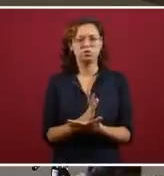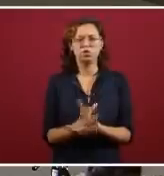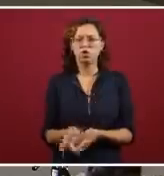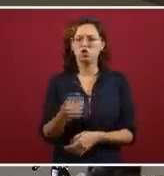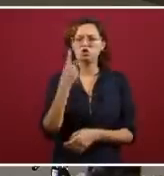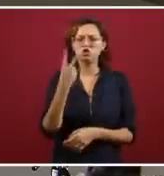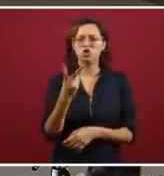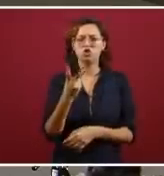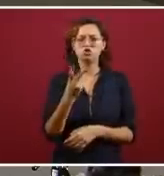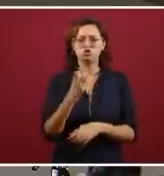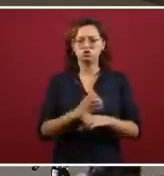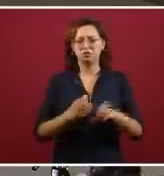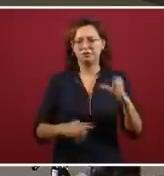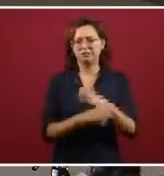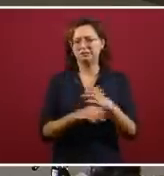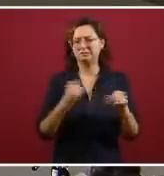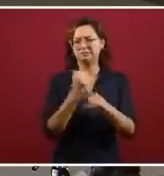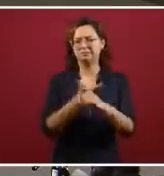informaciones